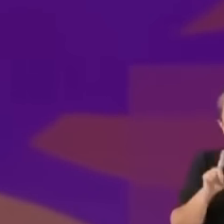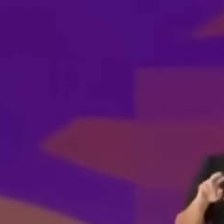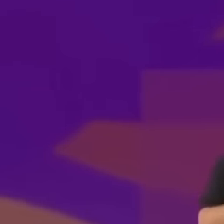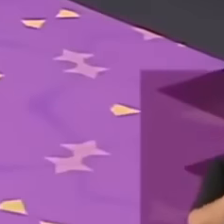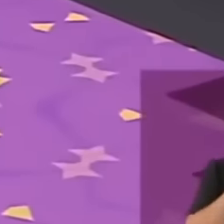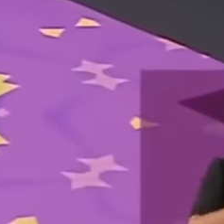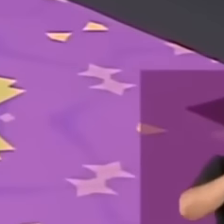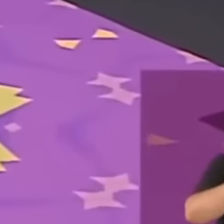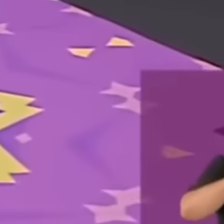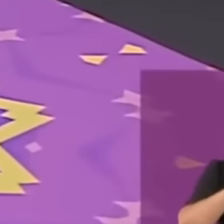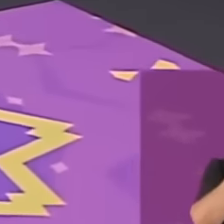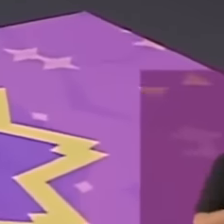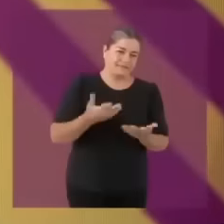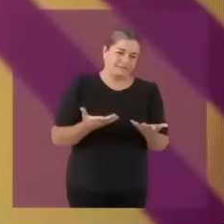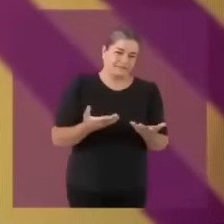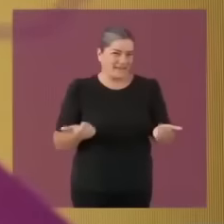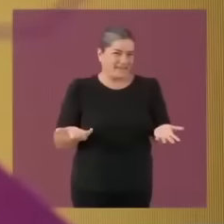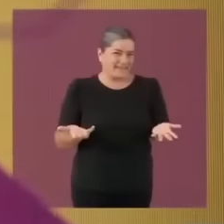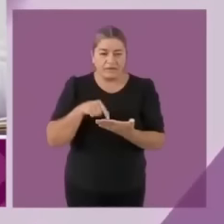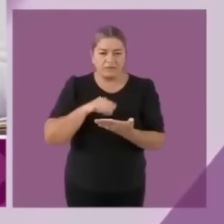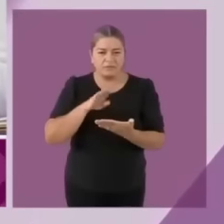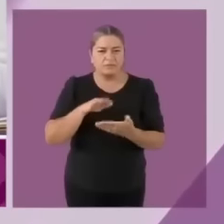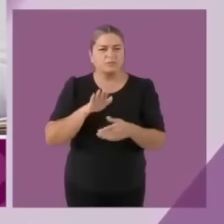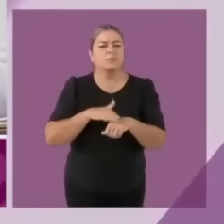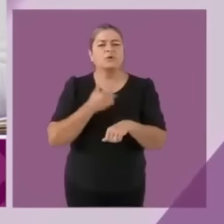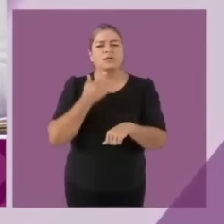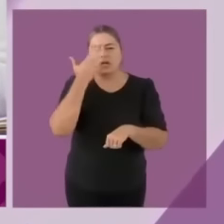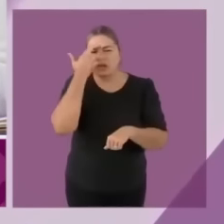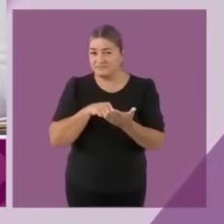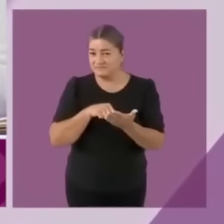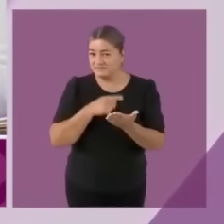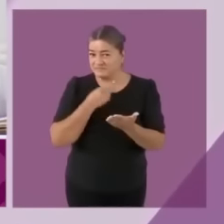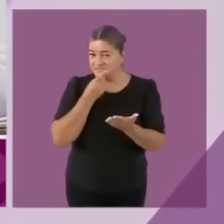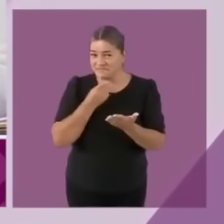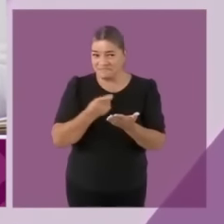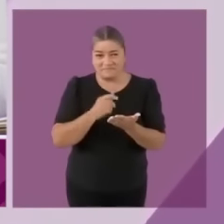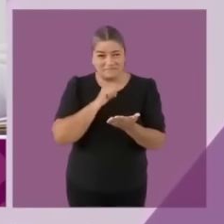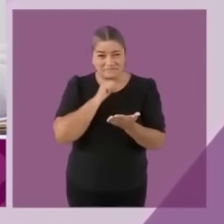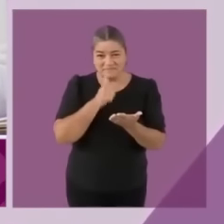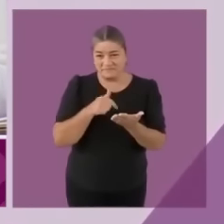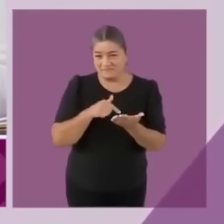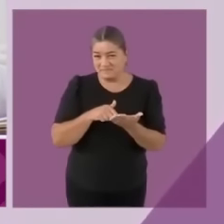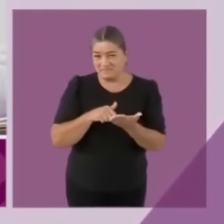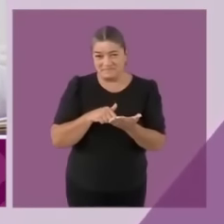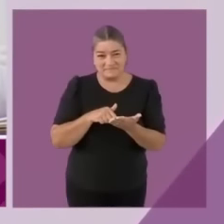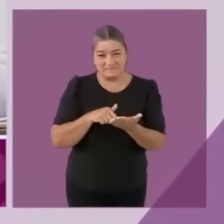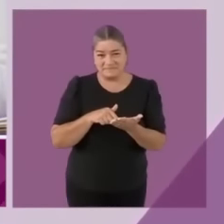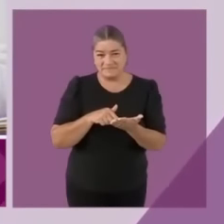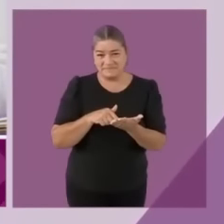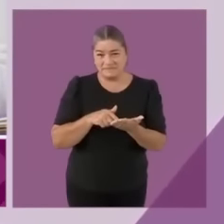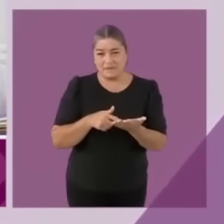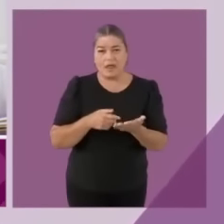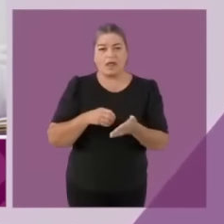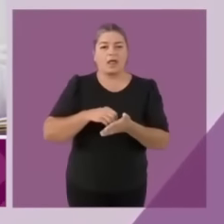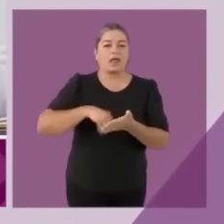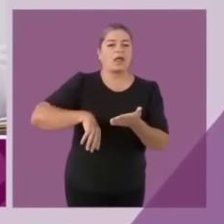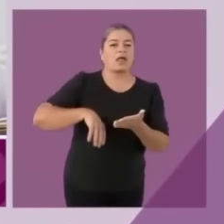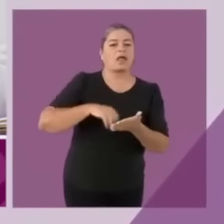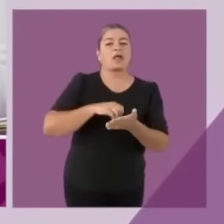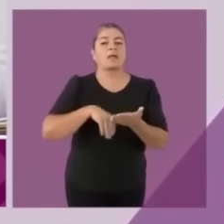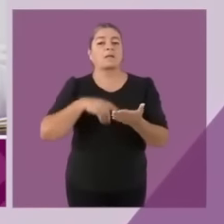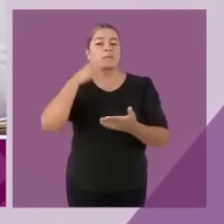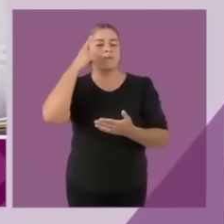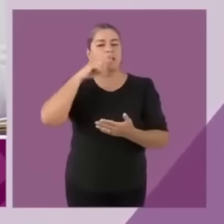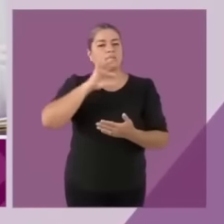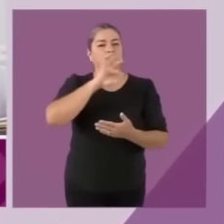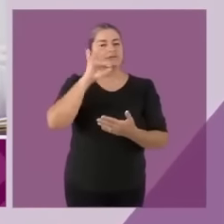La verdad, ¿a quién le importa? Mucho texto. Candidato al Maimes. Sí, para disculparme porque me masturbé al inicio, pero en